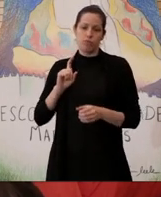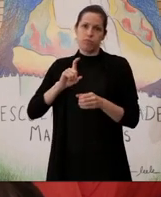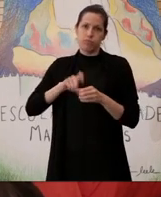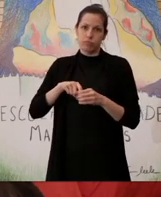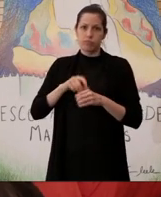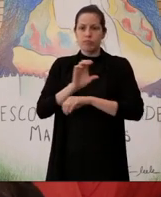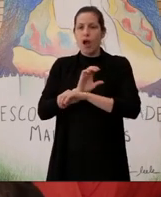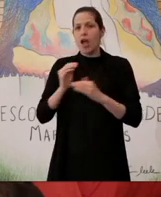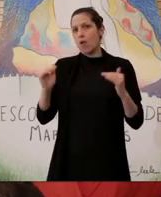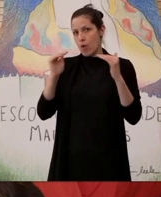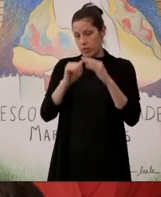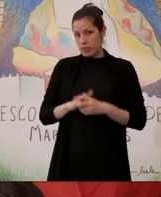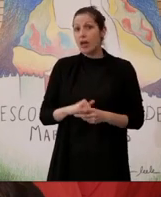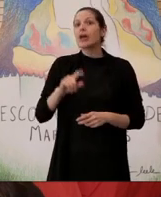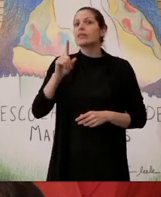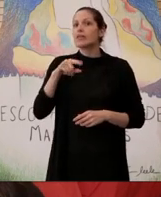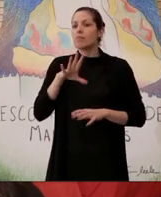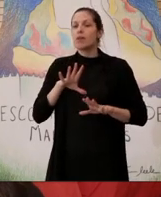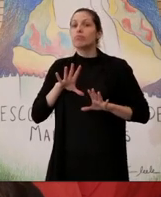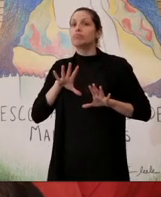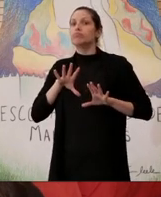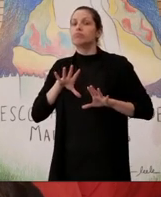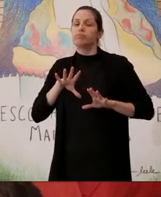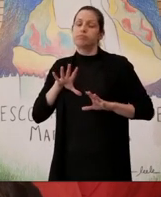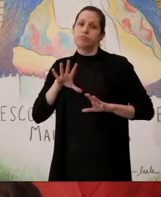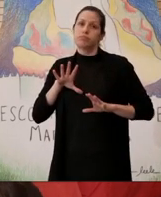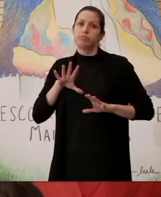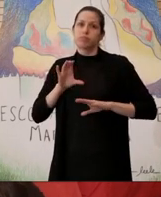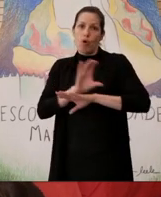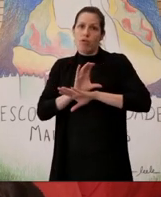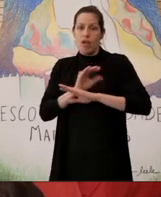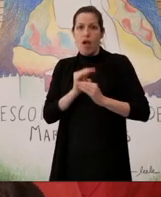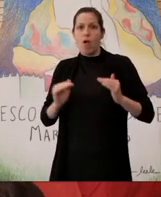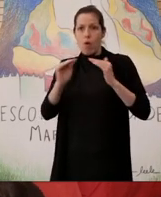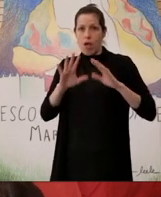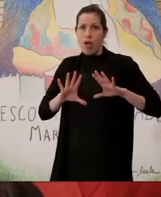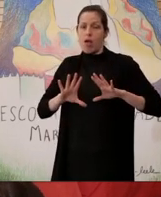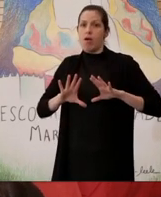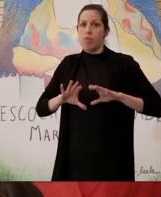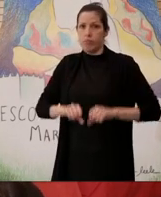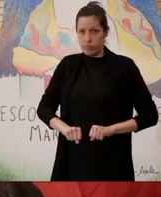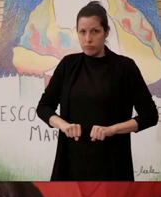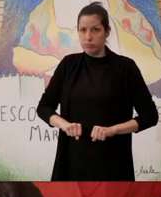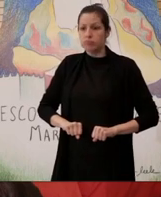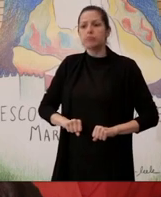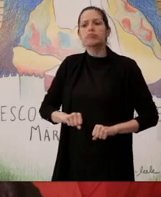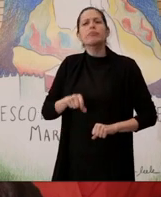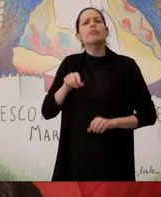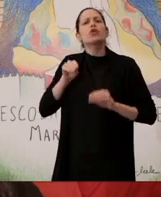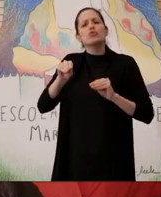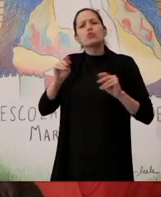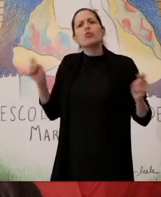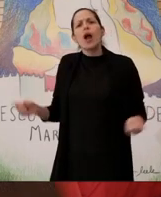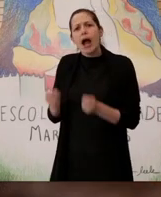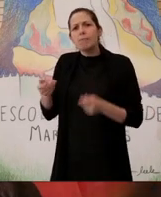2015-2000 a9 asumió a consellería de igualdades entre hasta su acción más destacadas atopamos a campaña